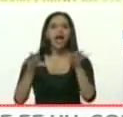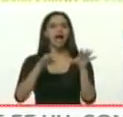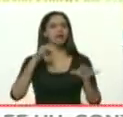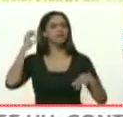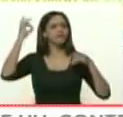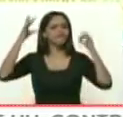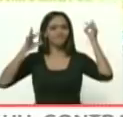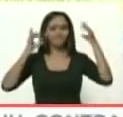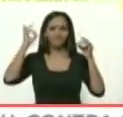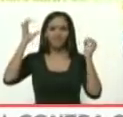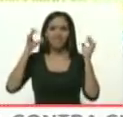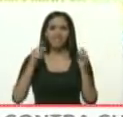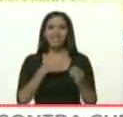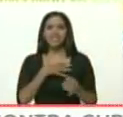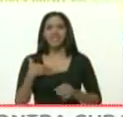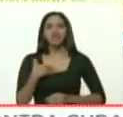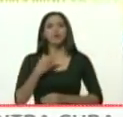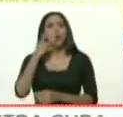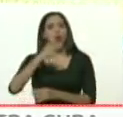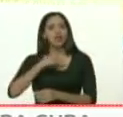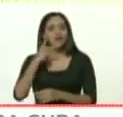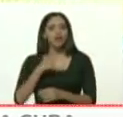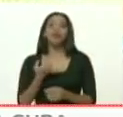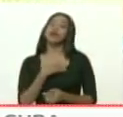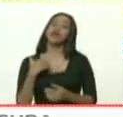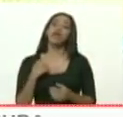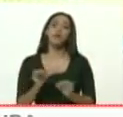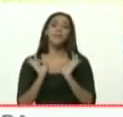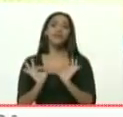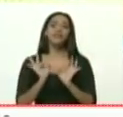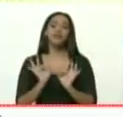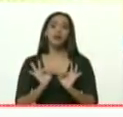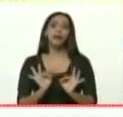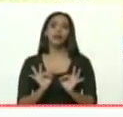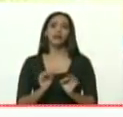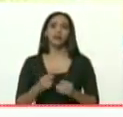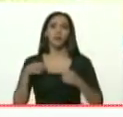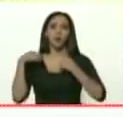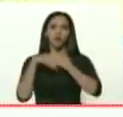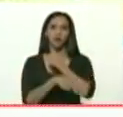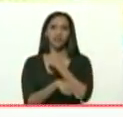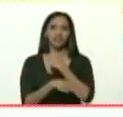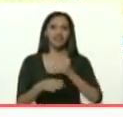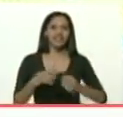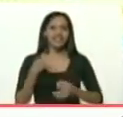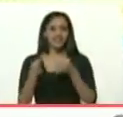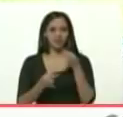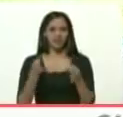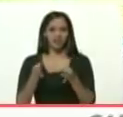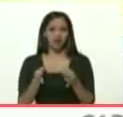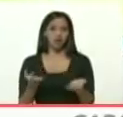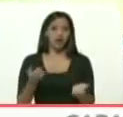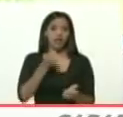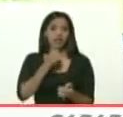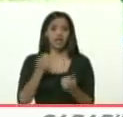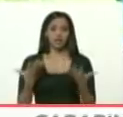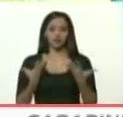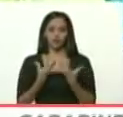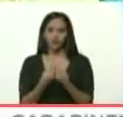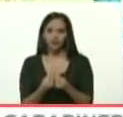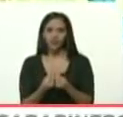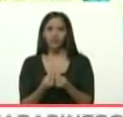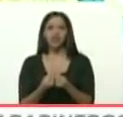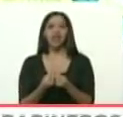quiso politizarse, y queremos precisamente profundizar y explicar, quizás para quienes no siguieron